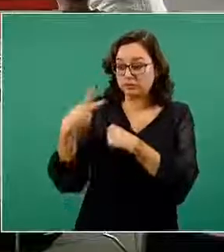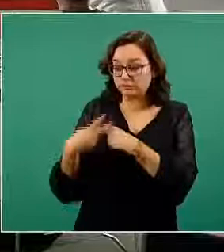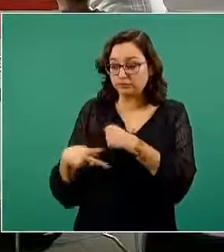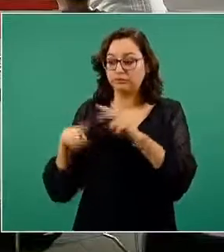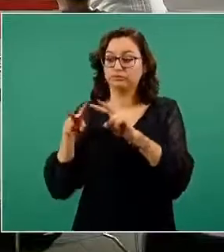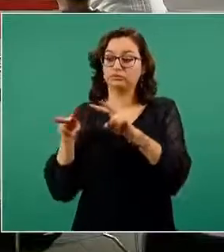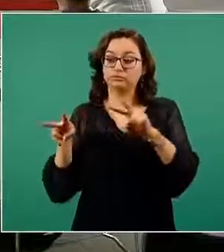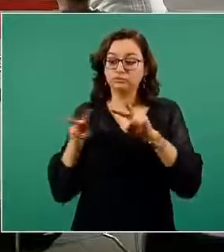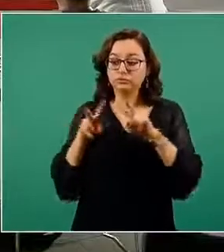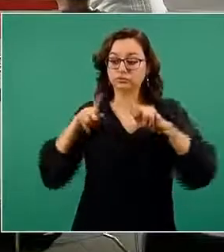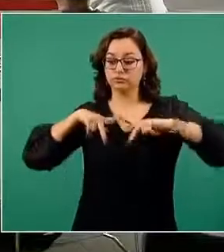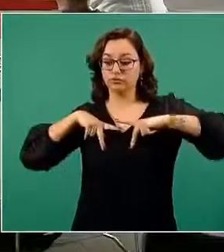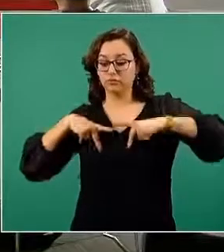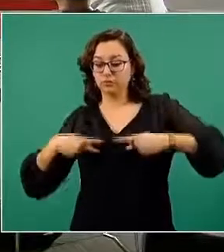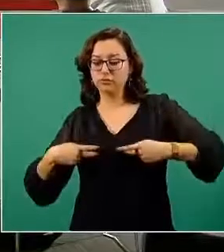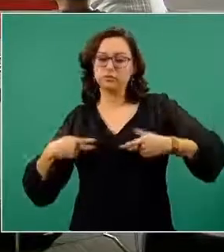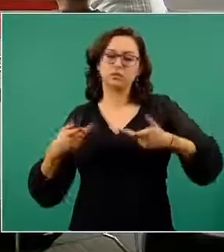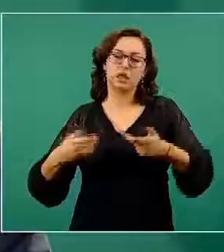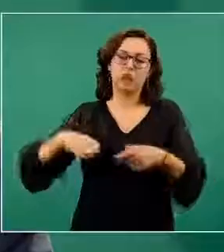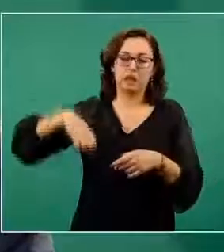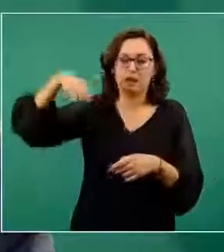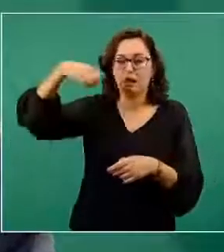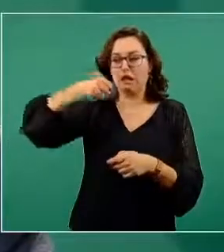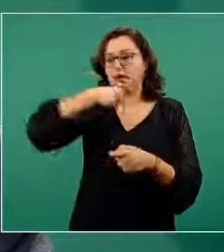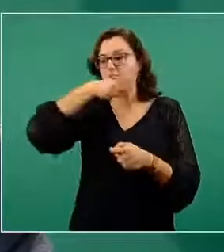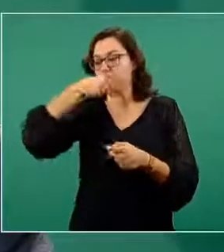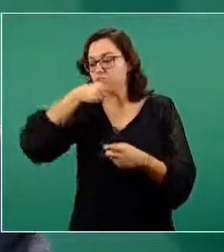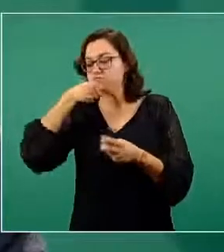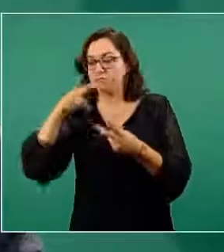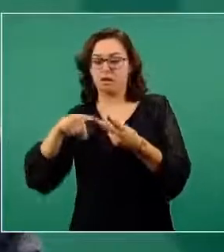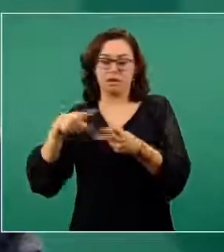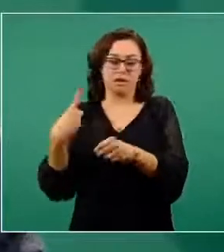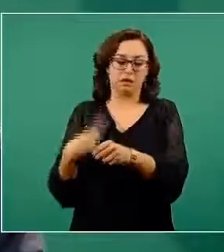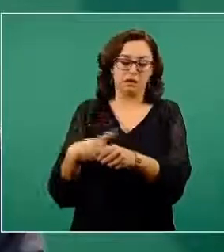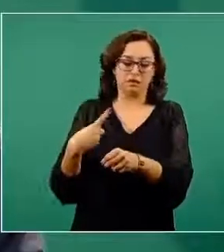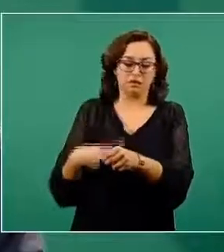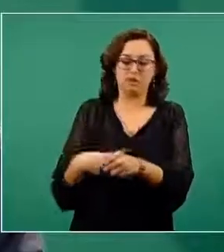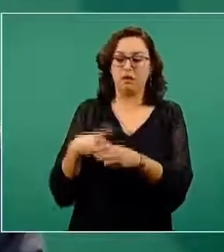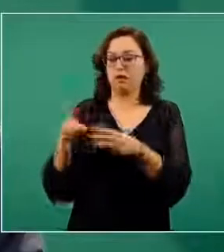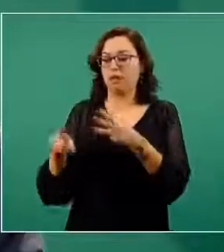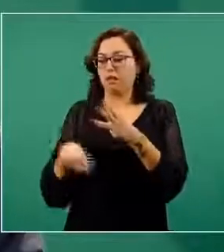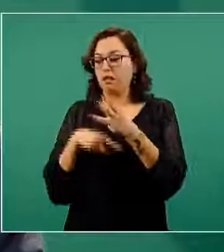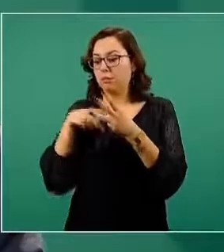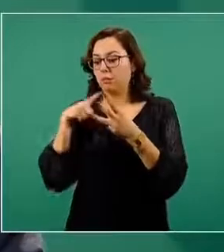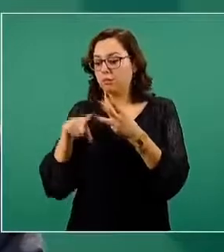complicaciones COVID, mayores de 60 años, que padezcan ciertas enfermedades crónicas,